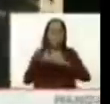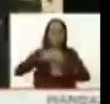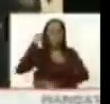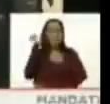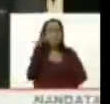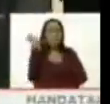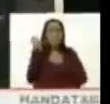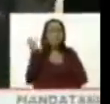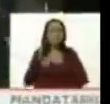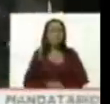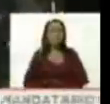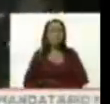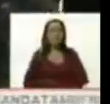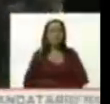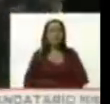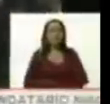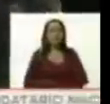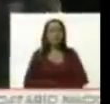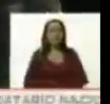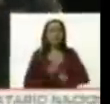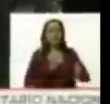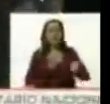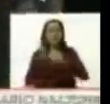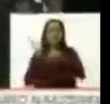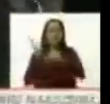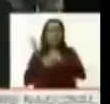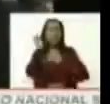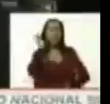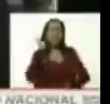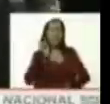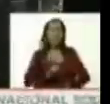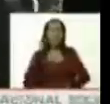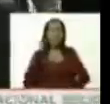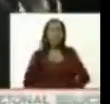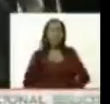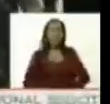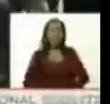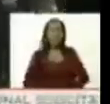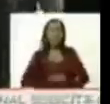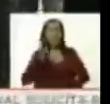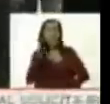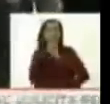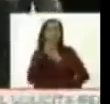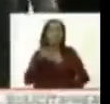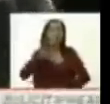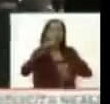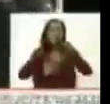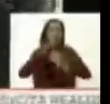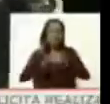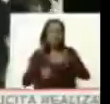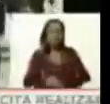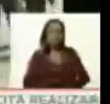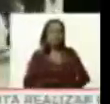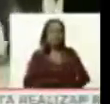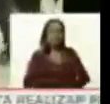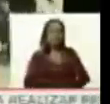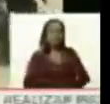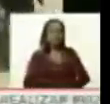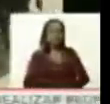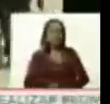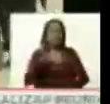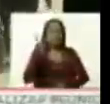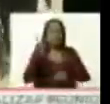Apure. Esta es la ciudadana colombiana requerida por la justicia por delitos cometidos